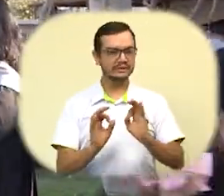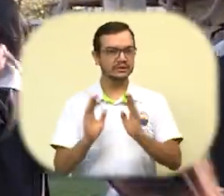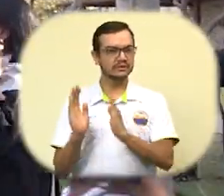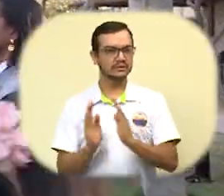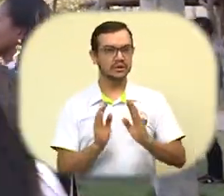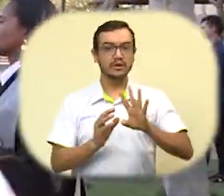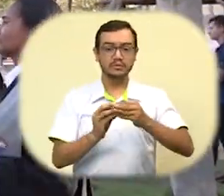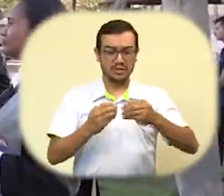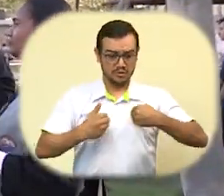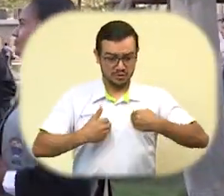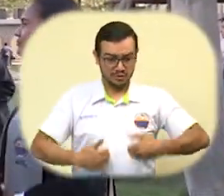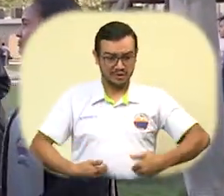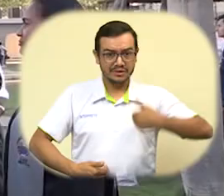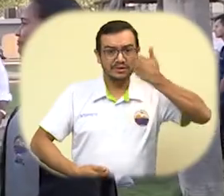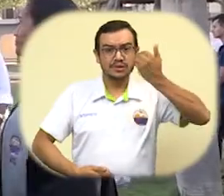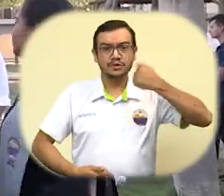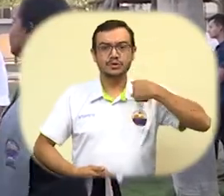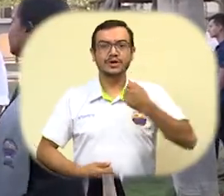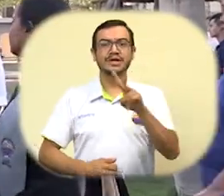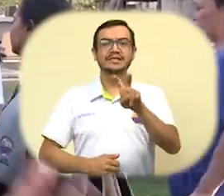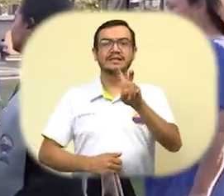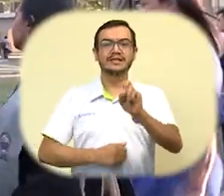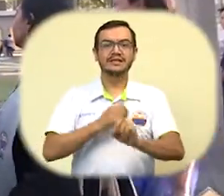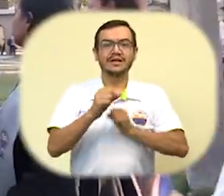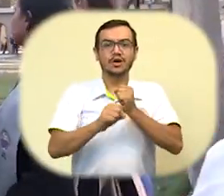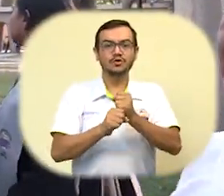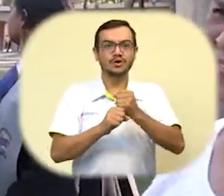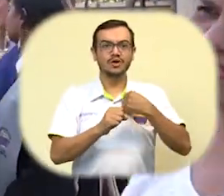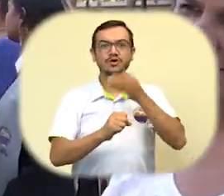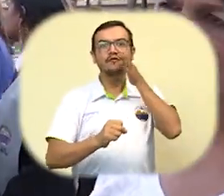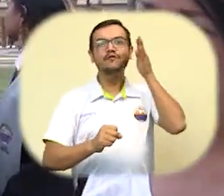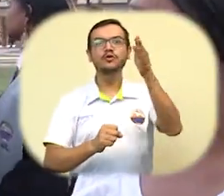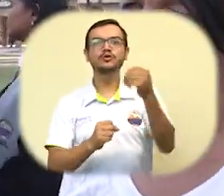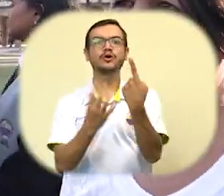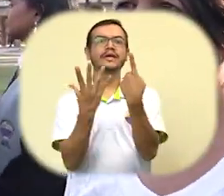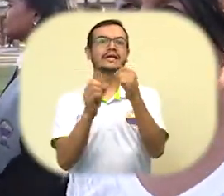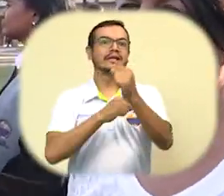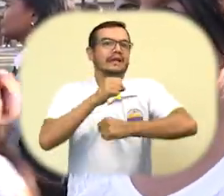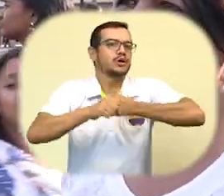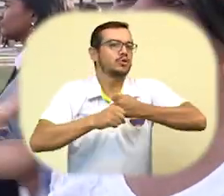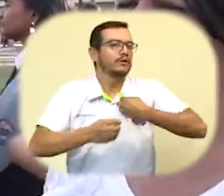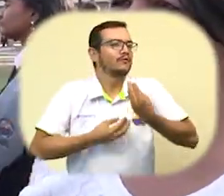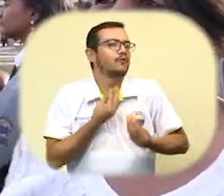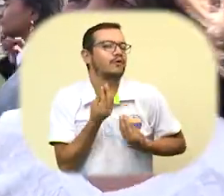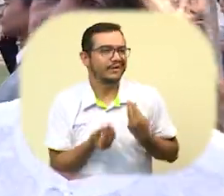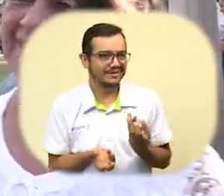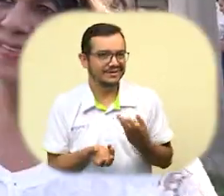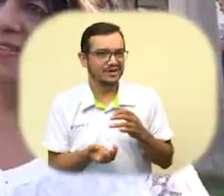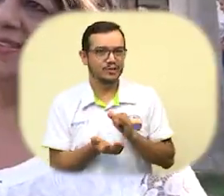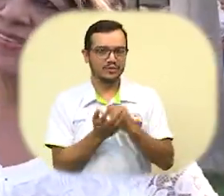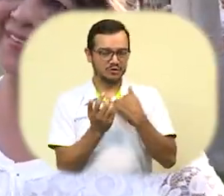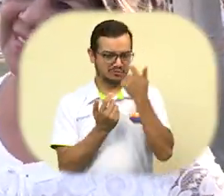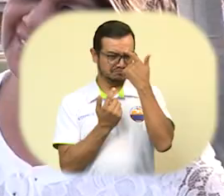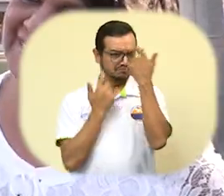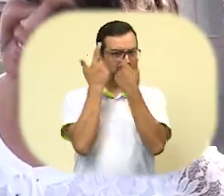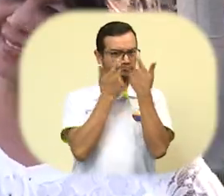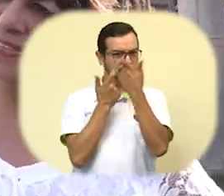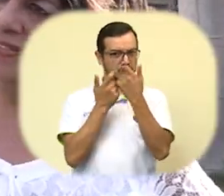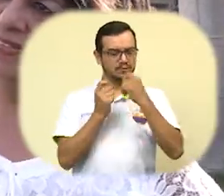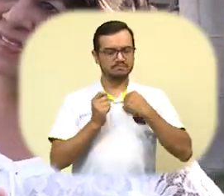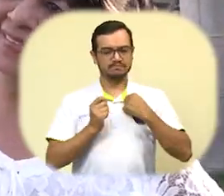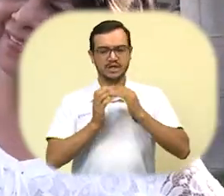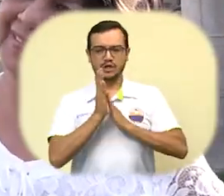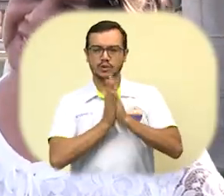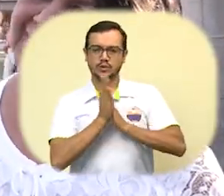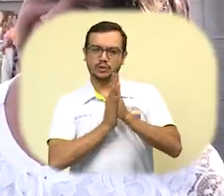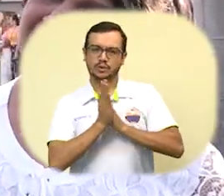lo otro es que uno a los 70 años tiene que estar pensando qué va a hacer con los próximos 60. Entonces, como yo estoy pensando en ello,